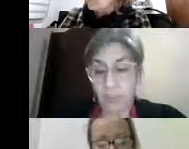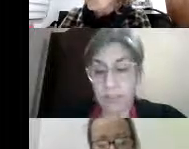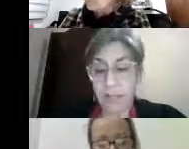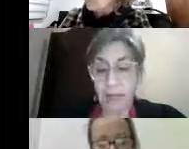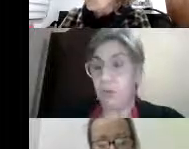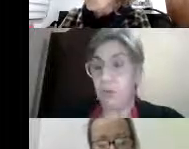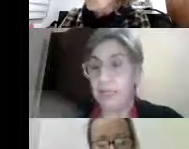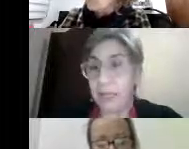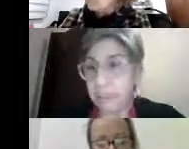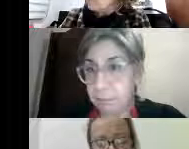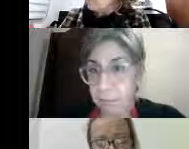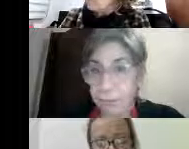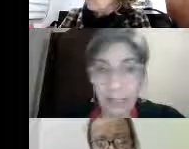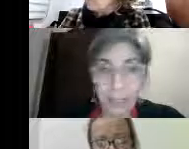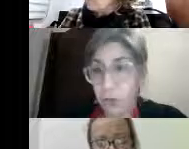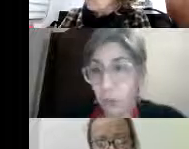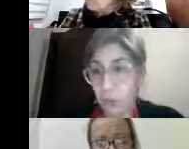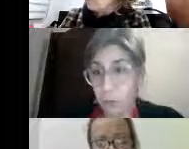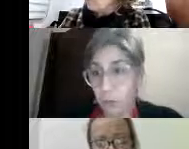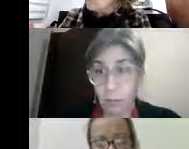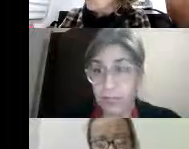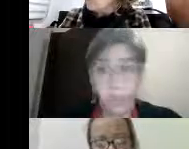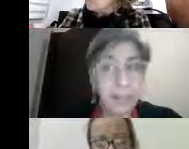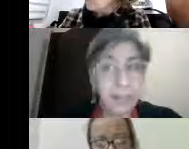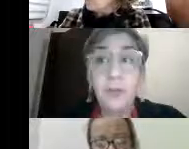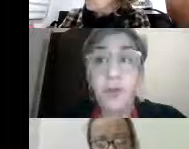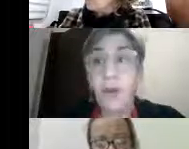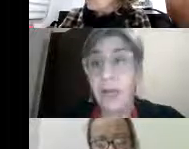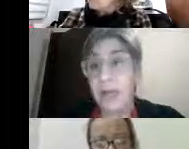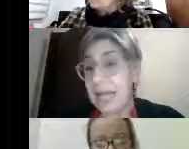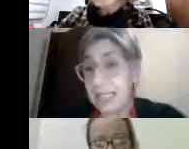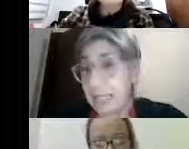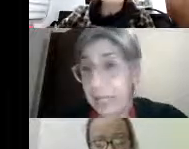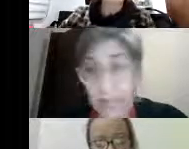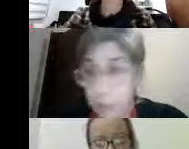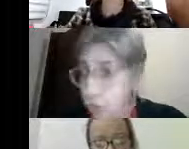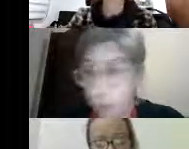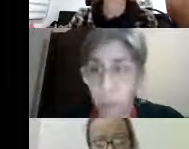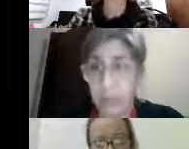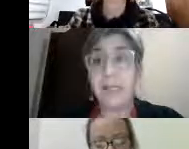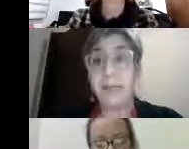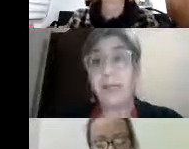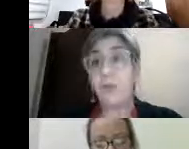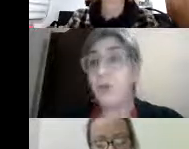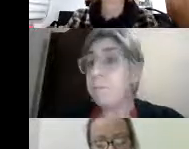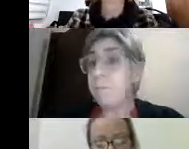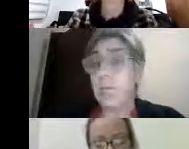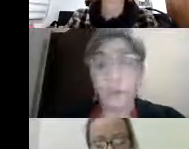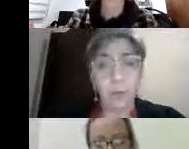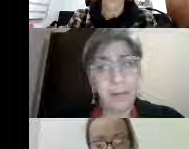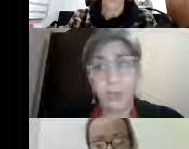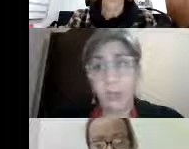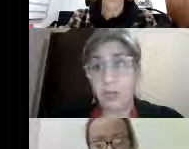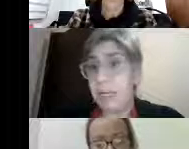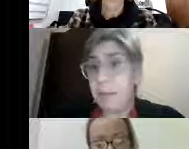las mutualistas con ticket de medicamentos, como cualquier medicamento, nace gratis como cualquier medicamento,